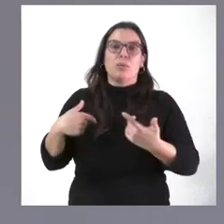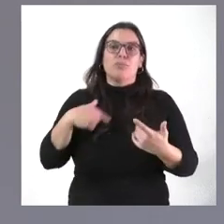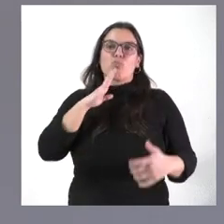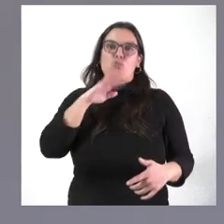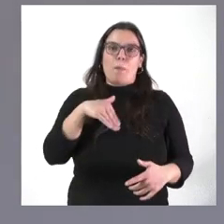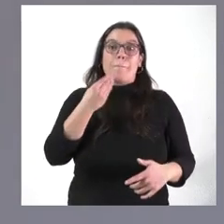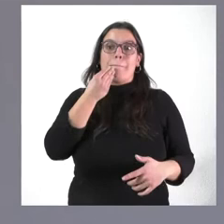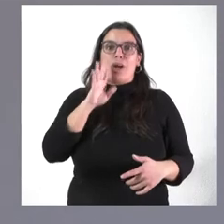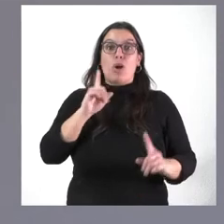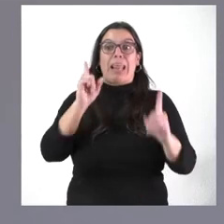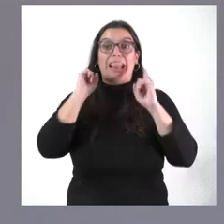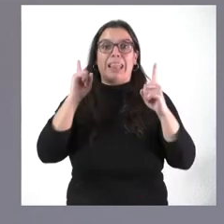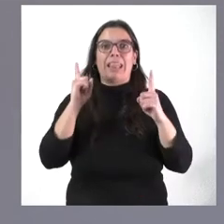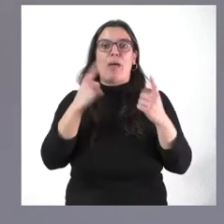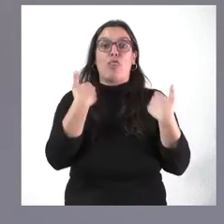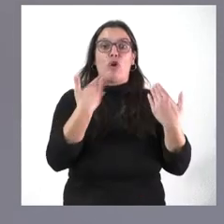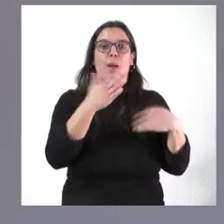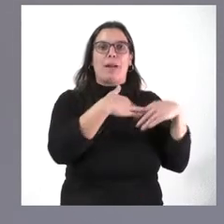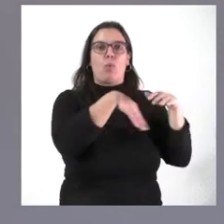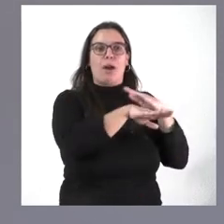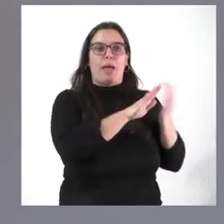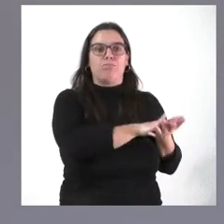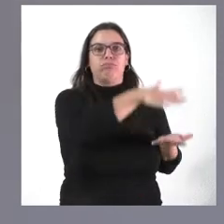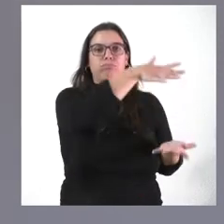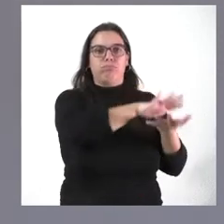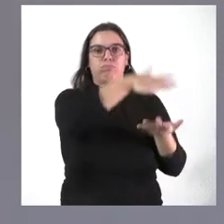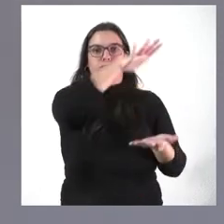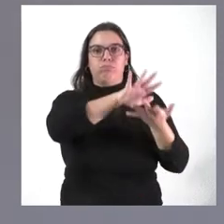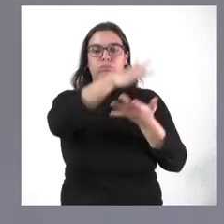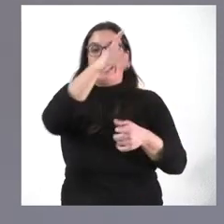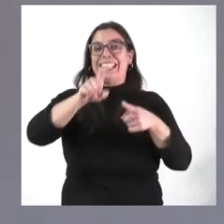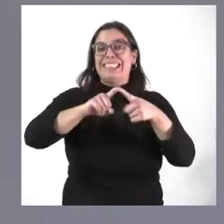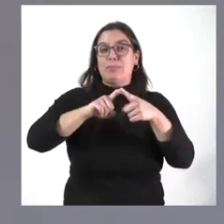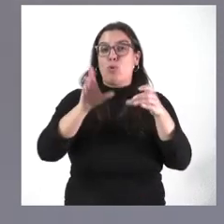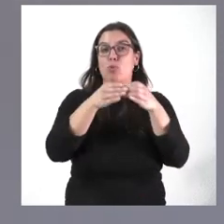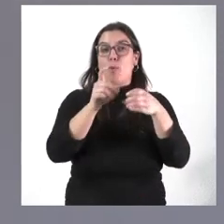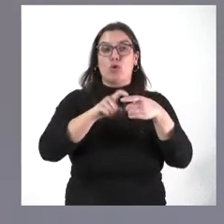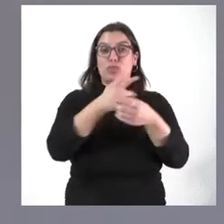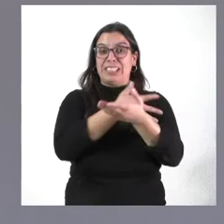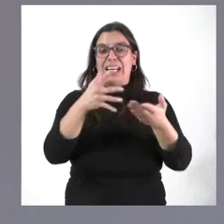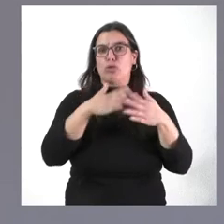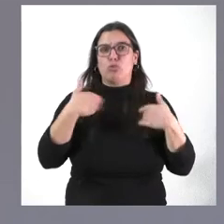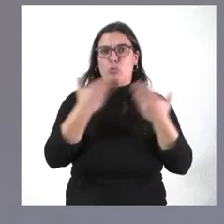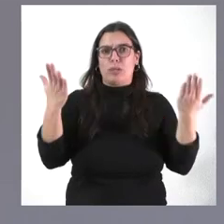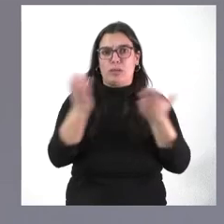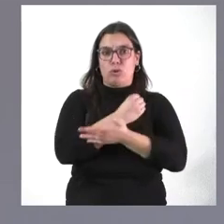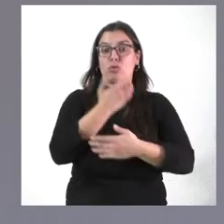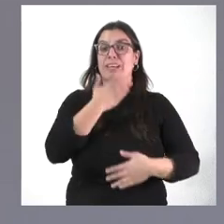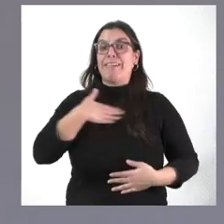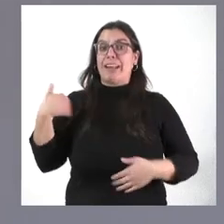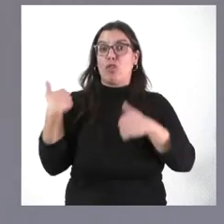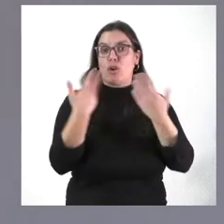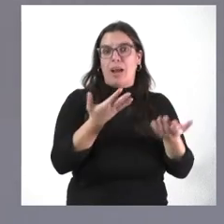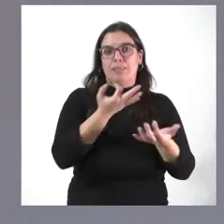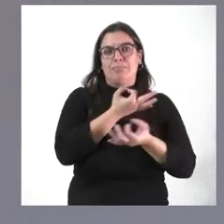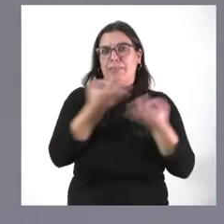este acopio o esta reserva es un llamamiento para todos los grupos sanguíneos y por tanto para todas aquellas personas que deseen donar que